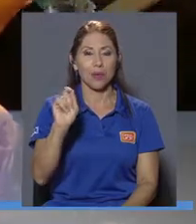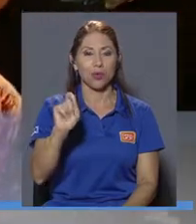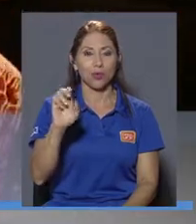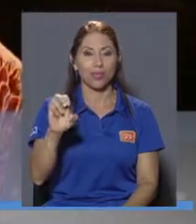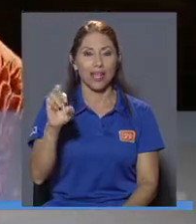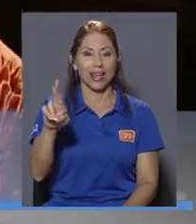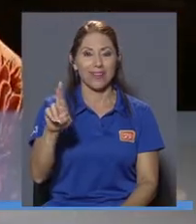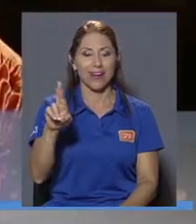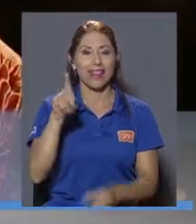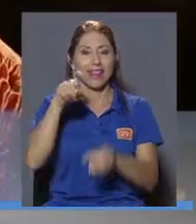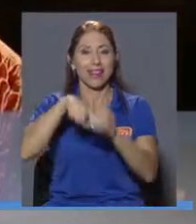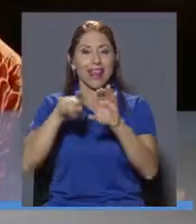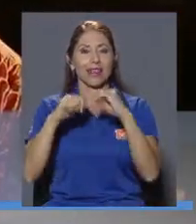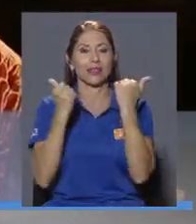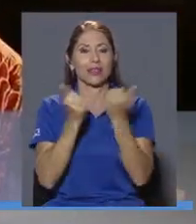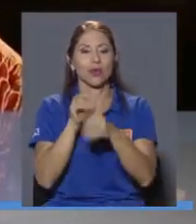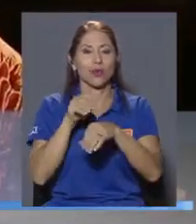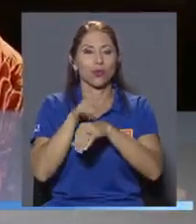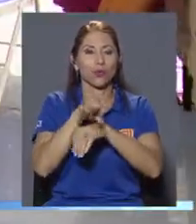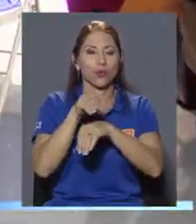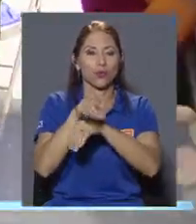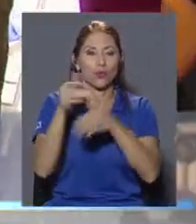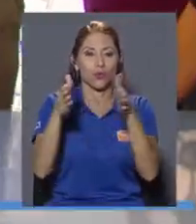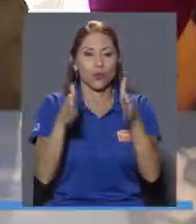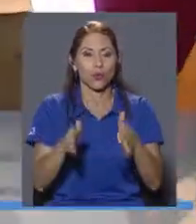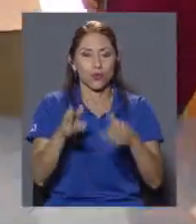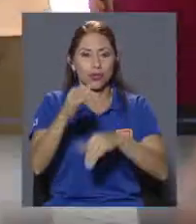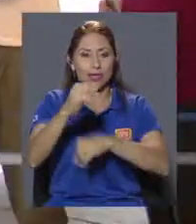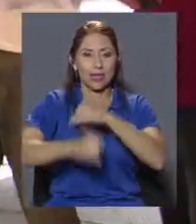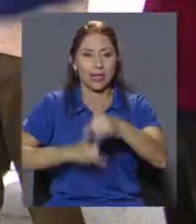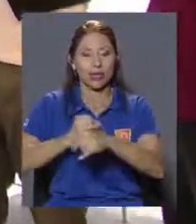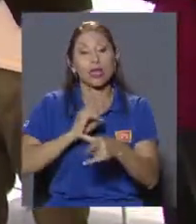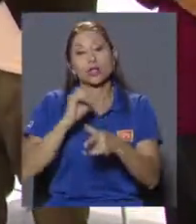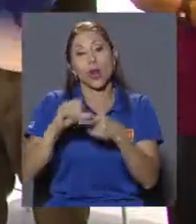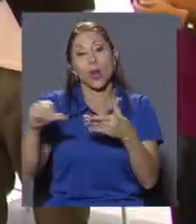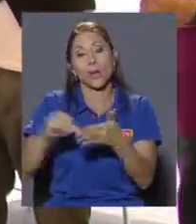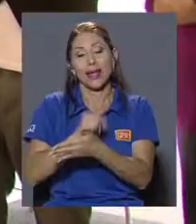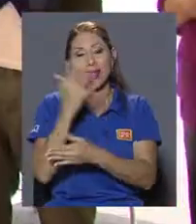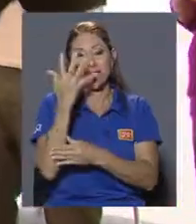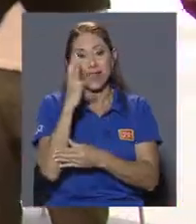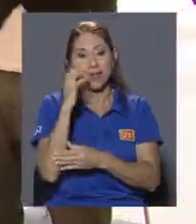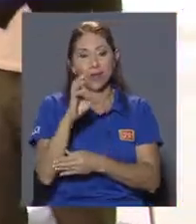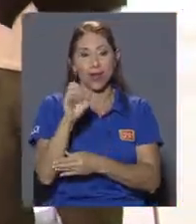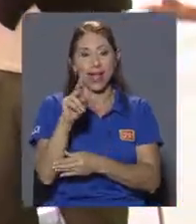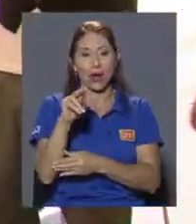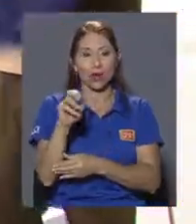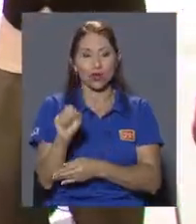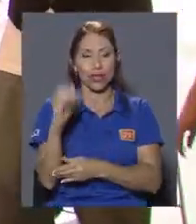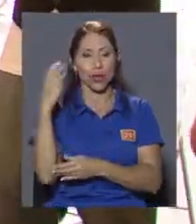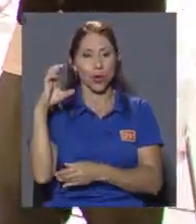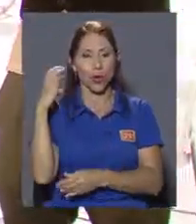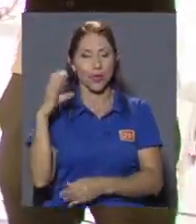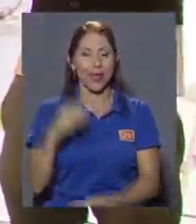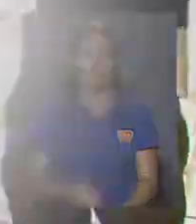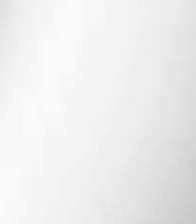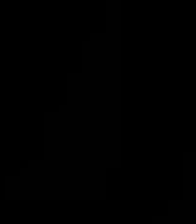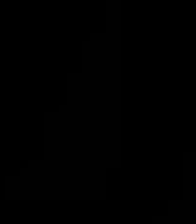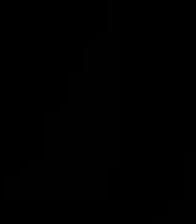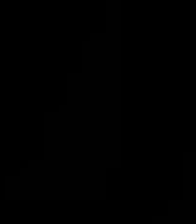www.acai.cr de la Asociación de Consultores y Asesores Internacionales o la página de Facebook de Ecos de Colombia.